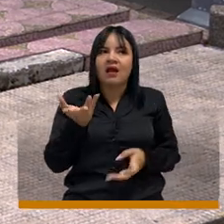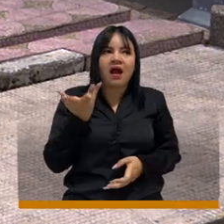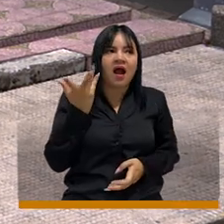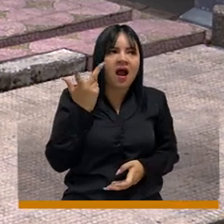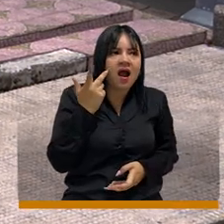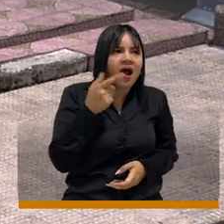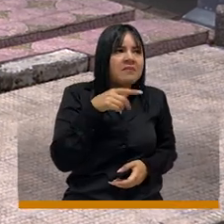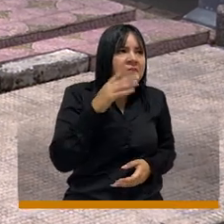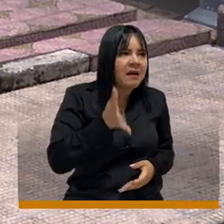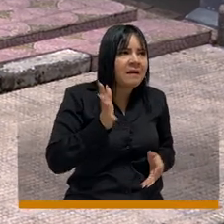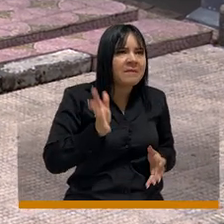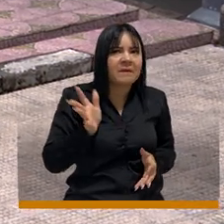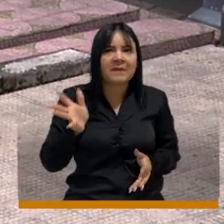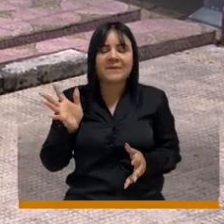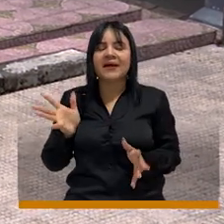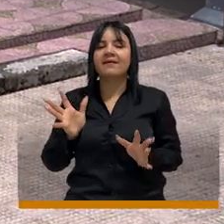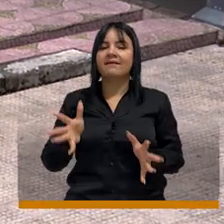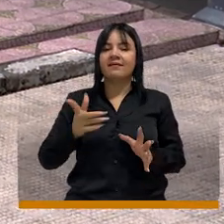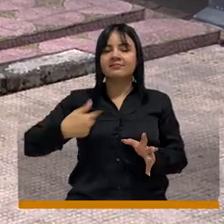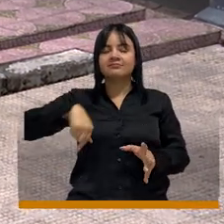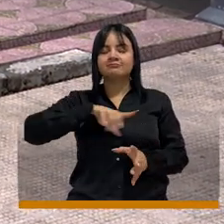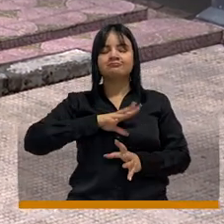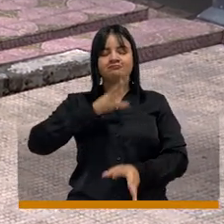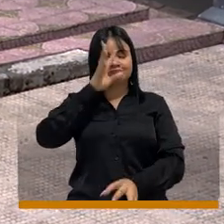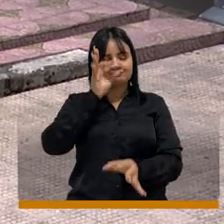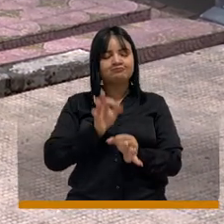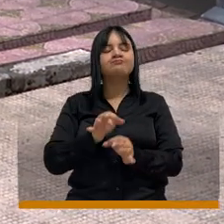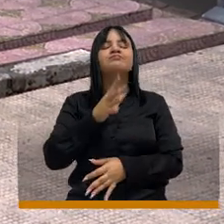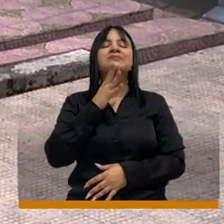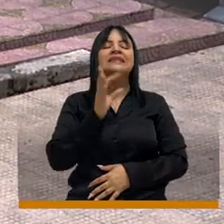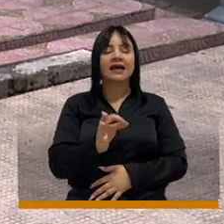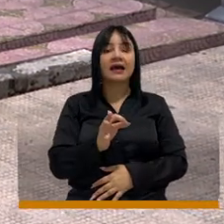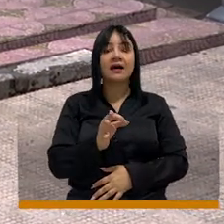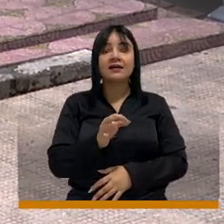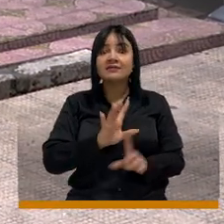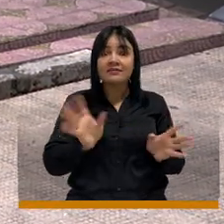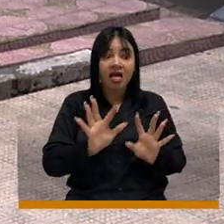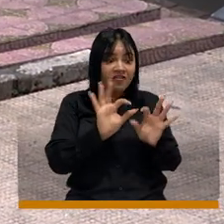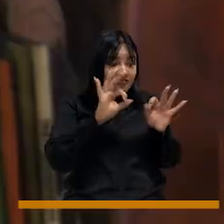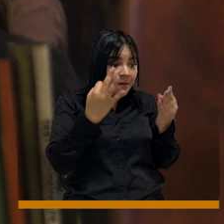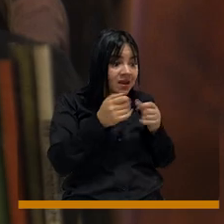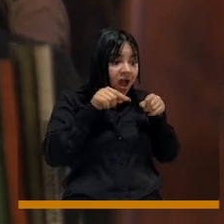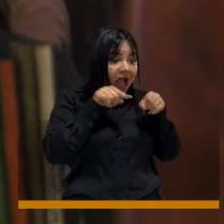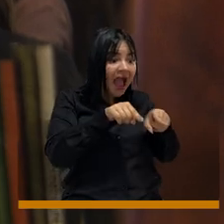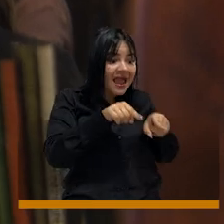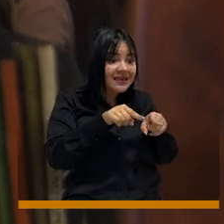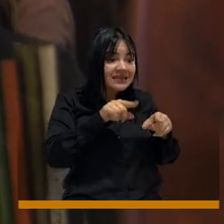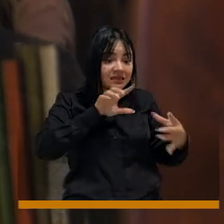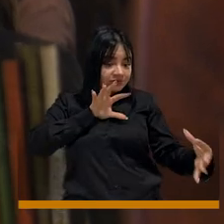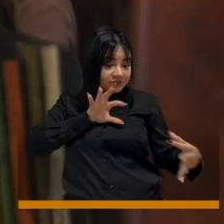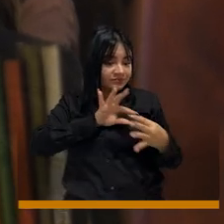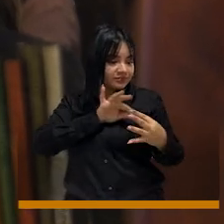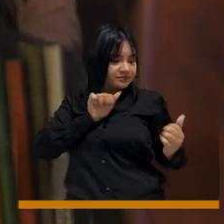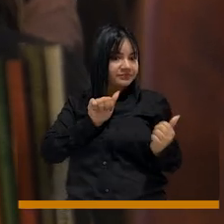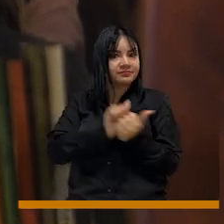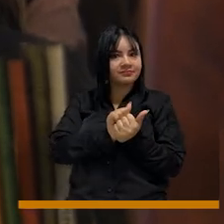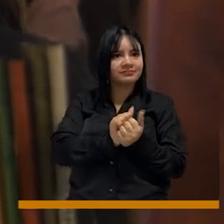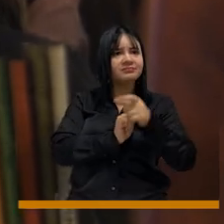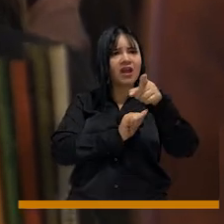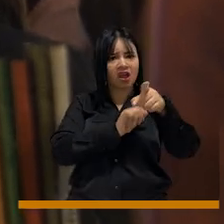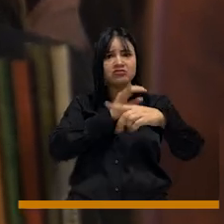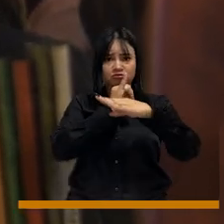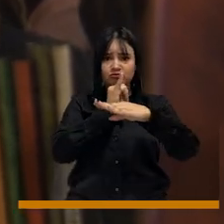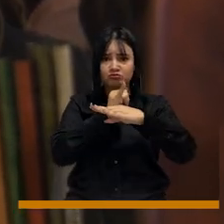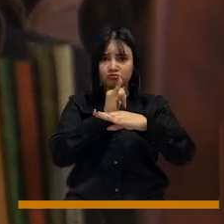alrededor y esto nos lleva precisamente a confirmar que definitivamente si no es desde la familia si no es con la familia la